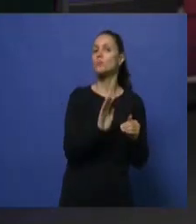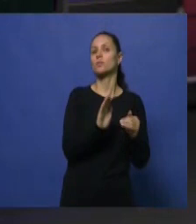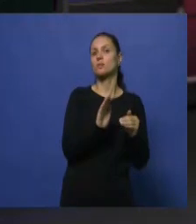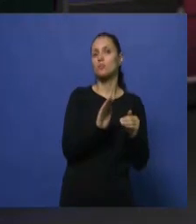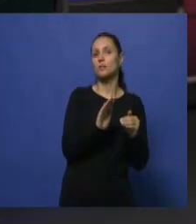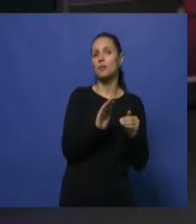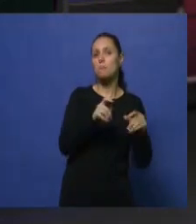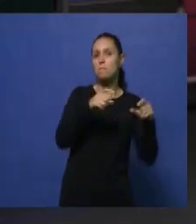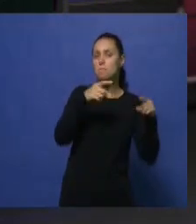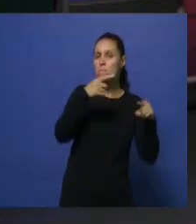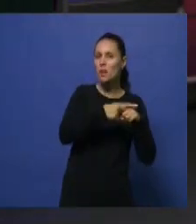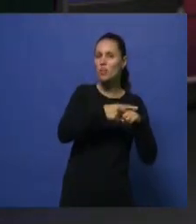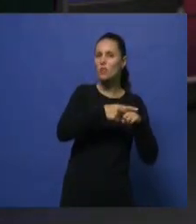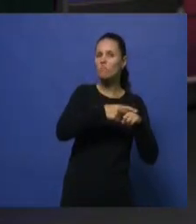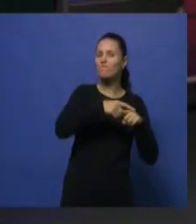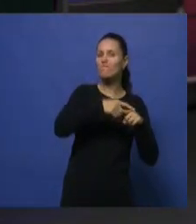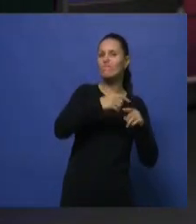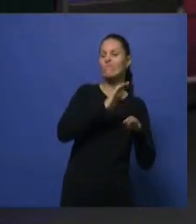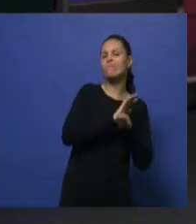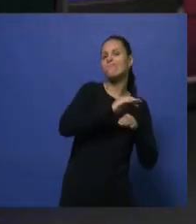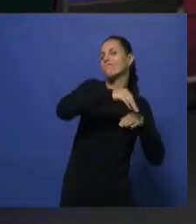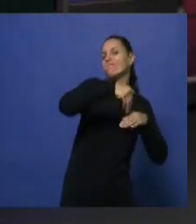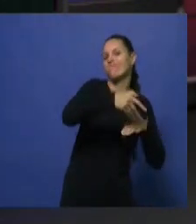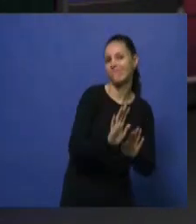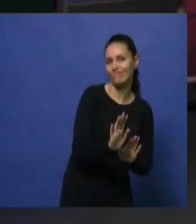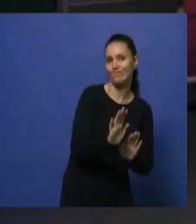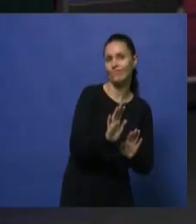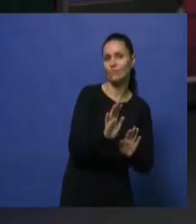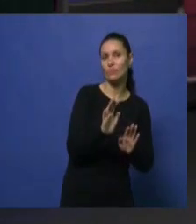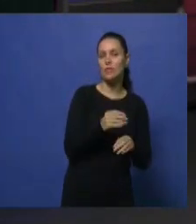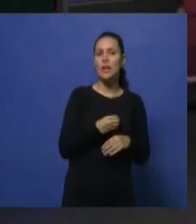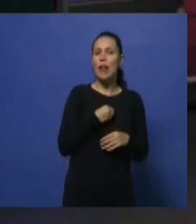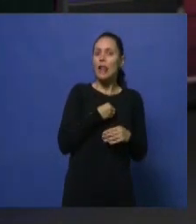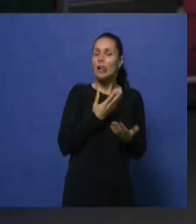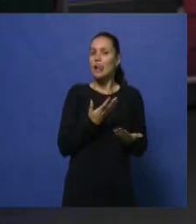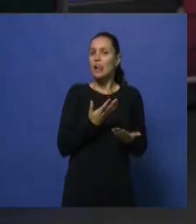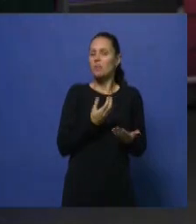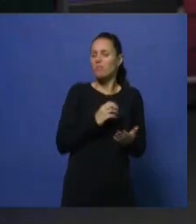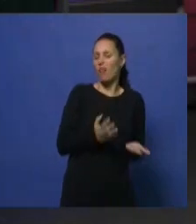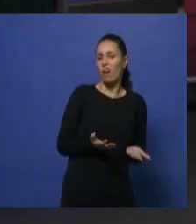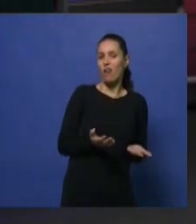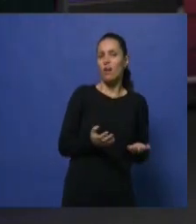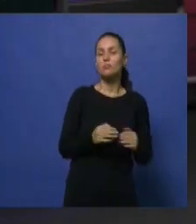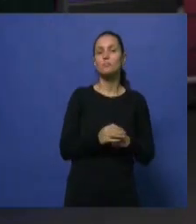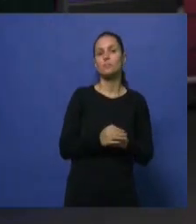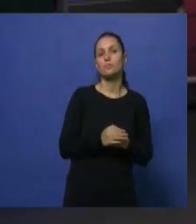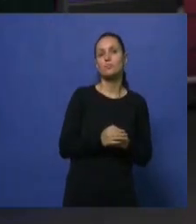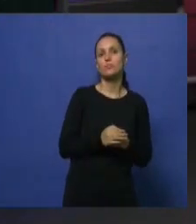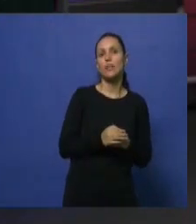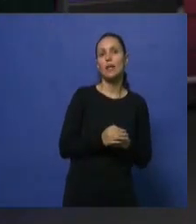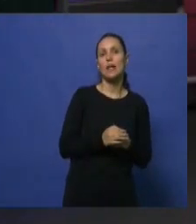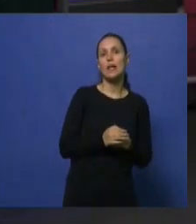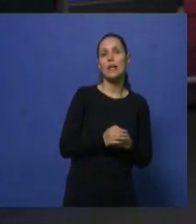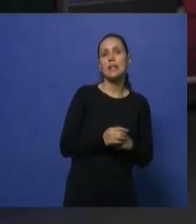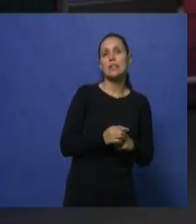pasado un segundo plano el partido ya no es verdad te digo de que nos han quitado hasta la ilusión de ver el partido me parece de todas maneras que si se llega a jugar con mucha